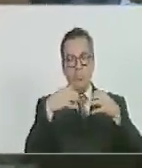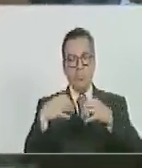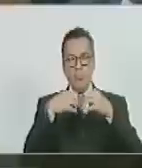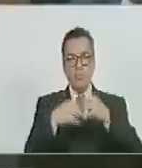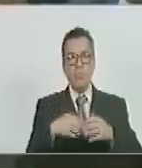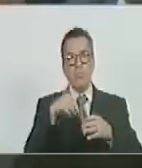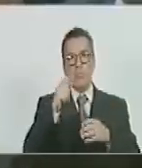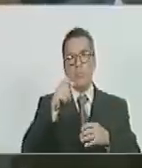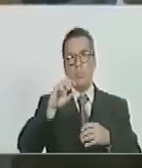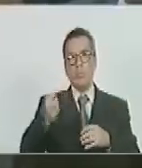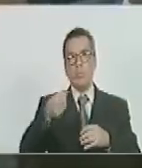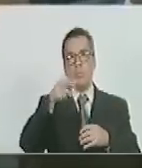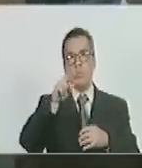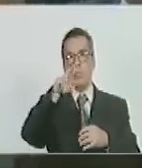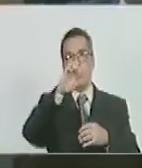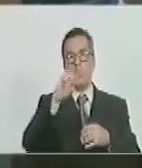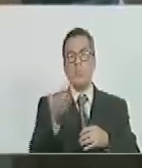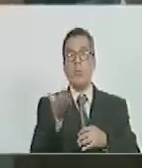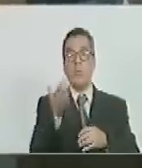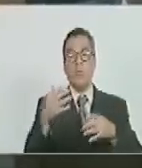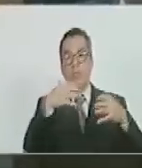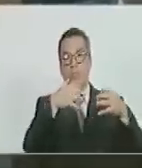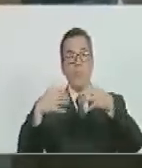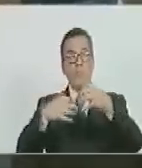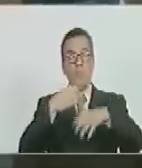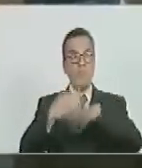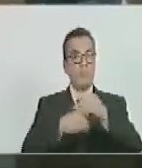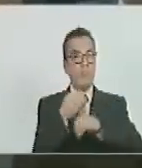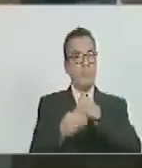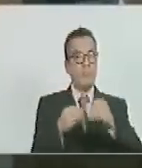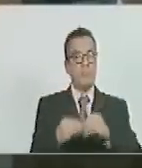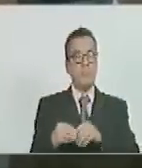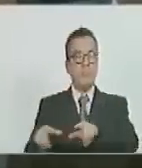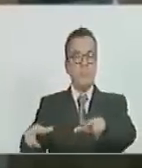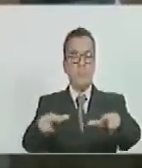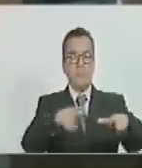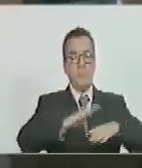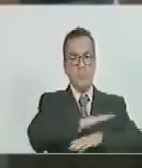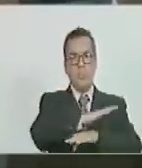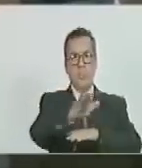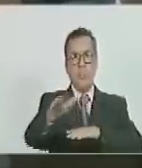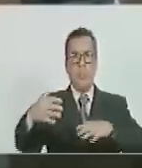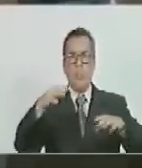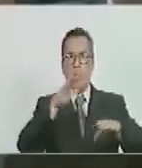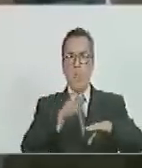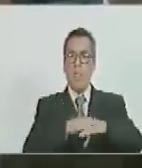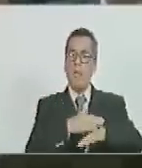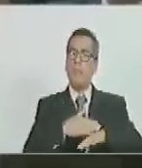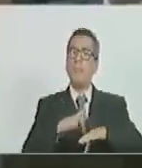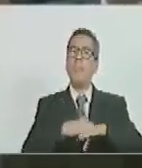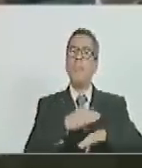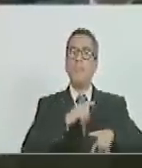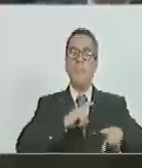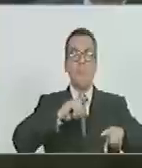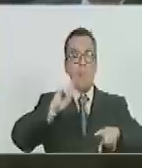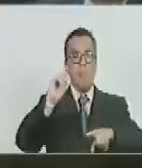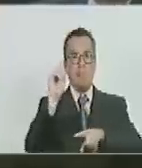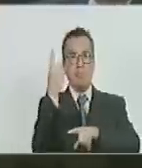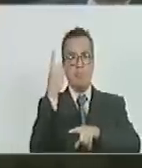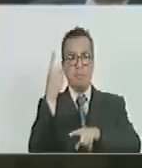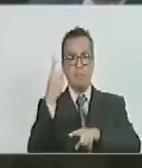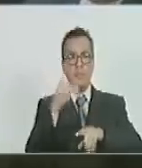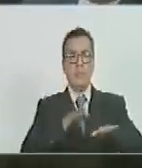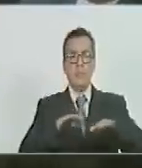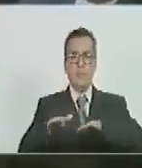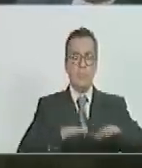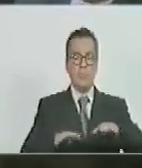de Taguanes, una importante batalla que se desarrolló en el llano cojedeño y que estuvo comandada en primera persona